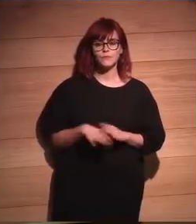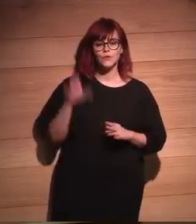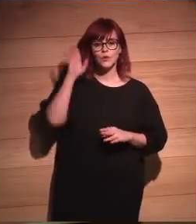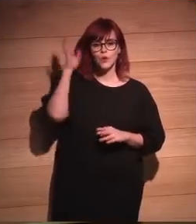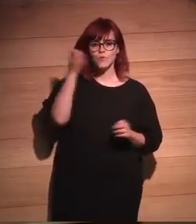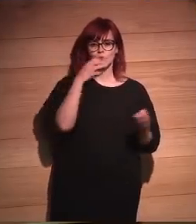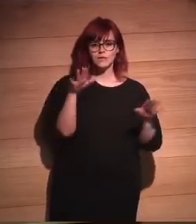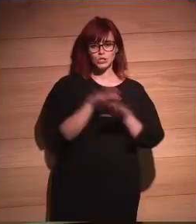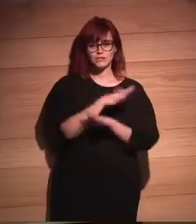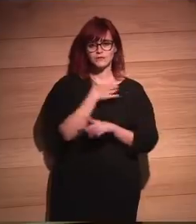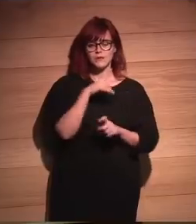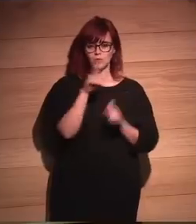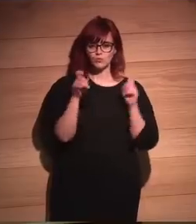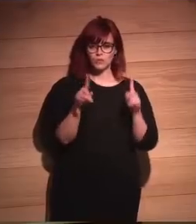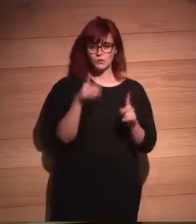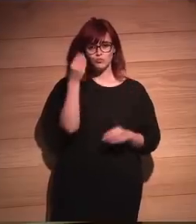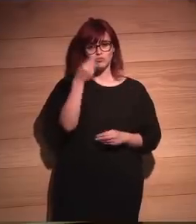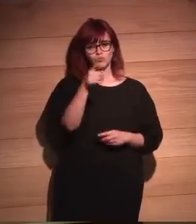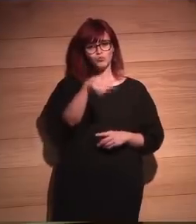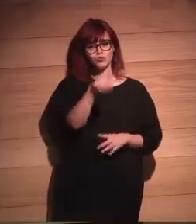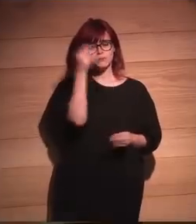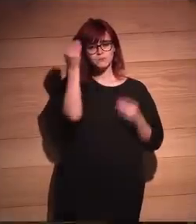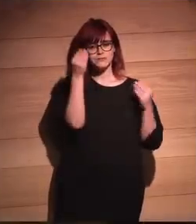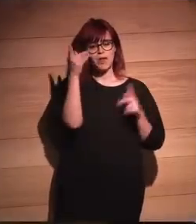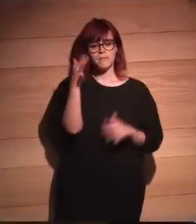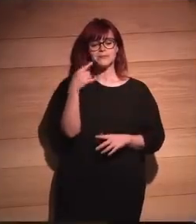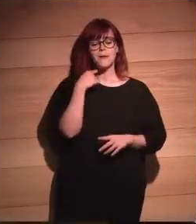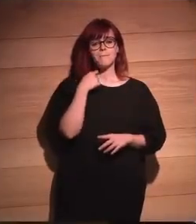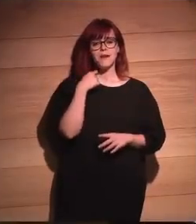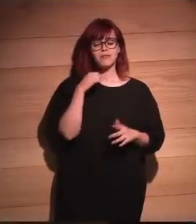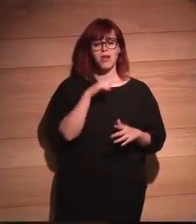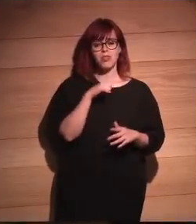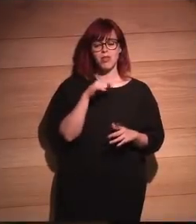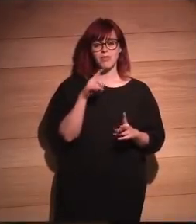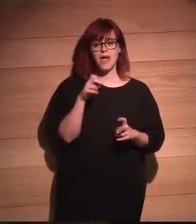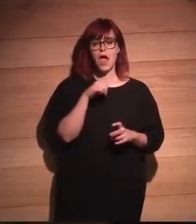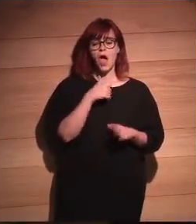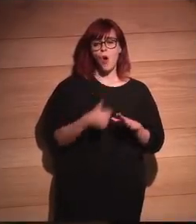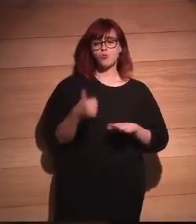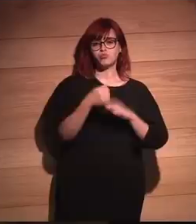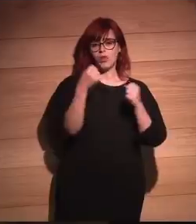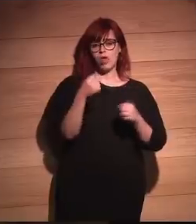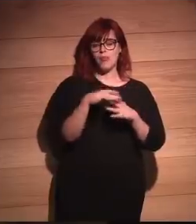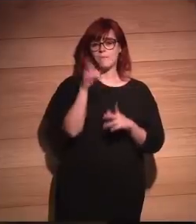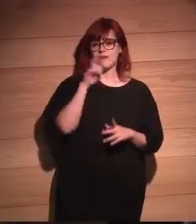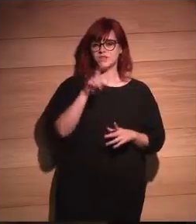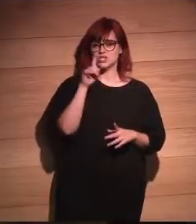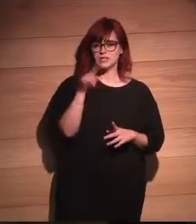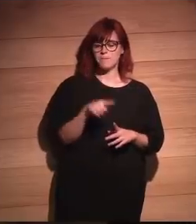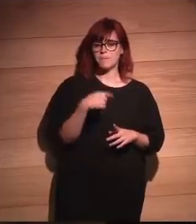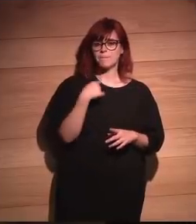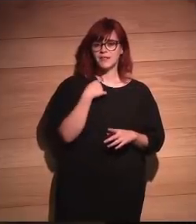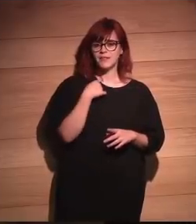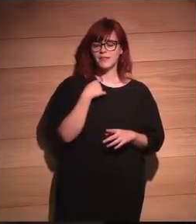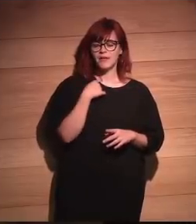Buenas noches. Quería preguntar, ¿no creéis que aparte de pérdida de la autoridad de profesor, se